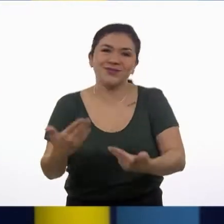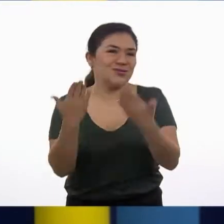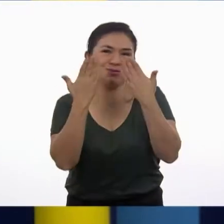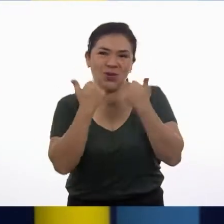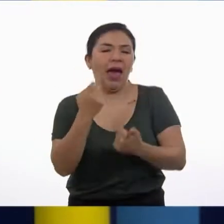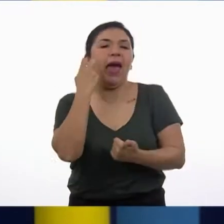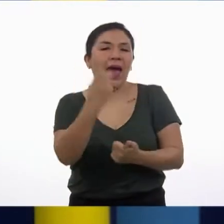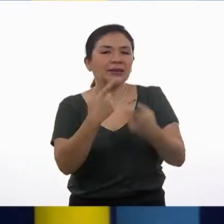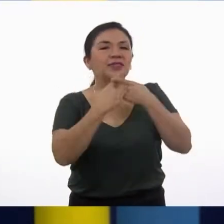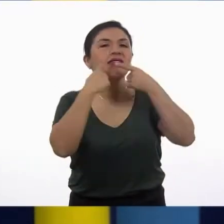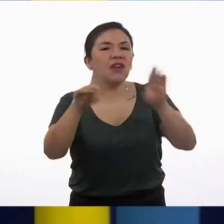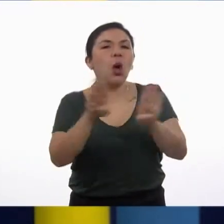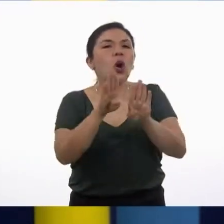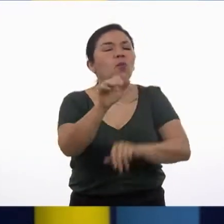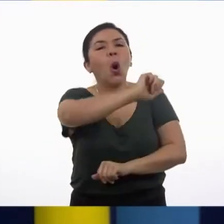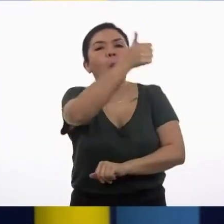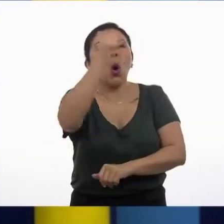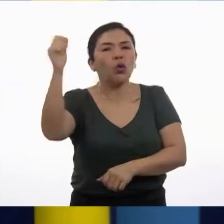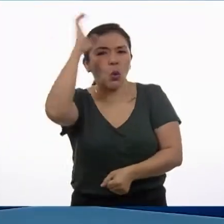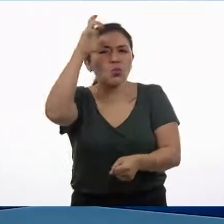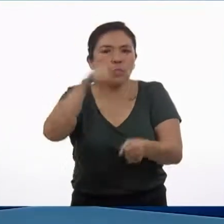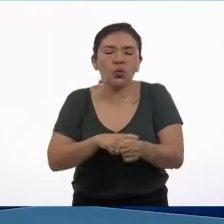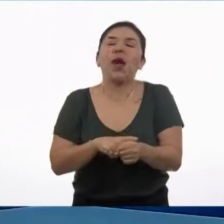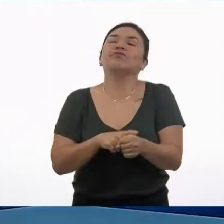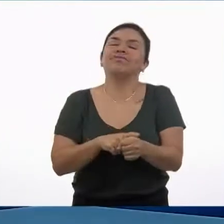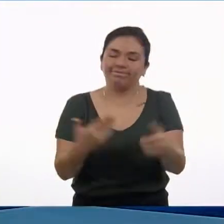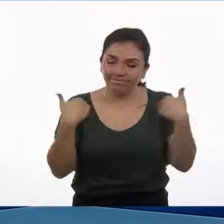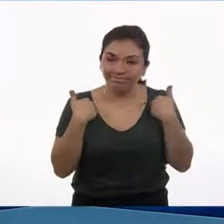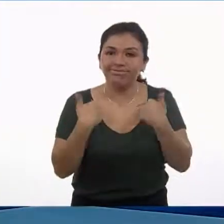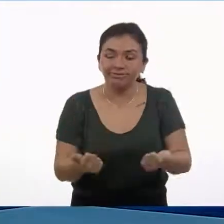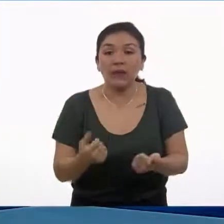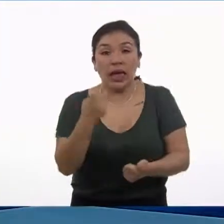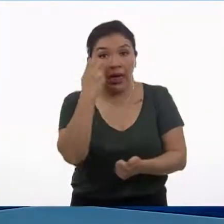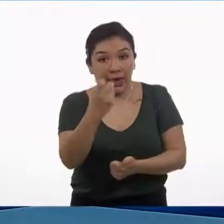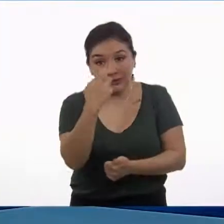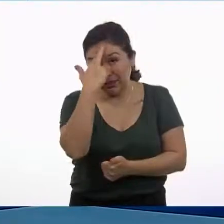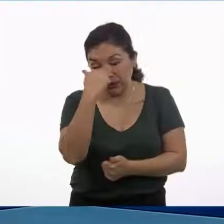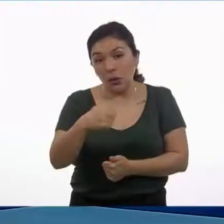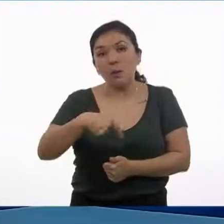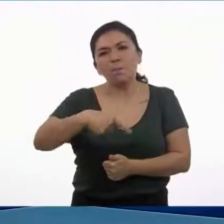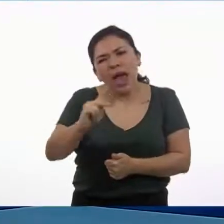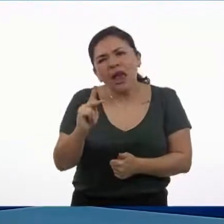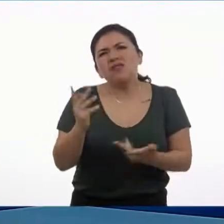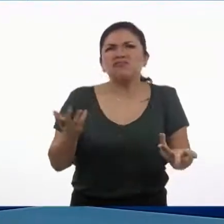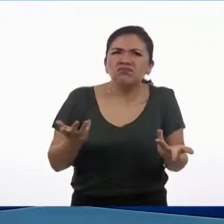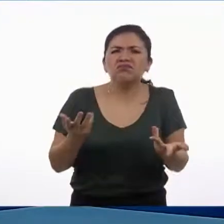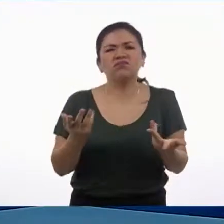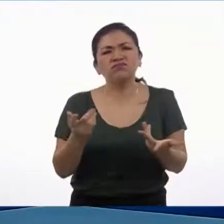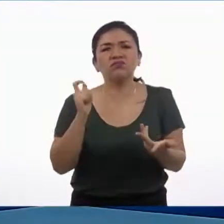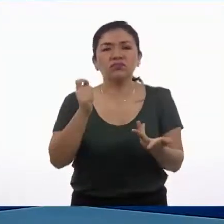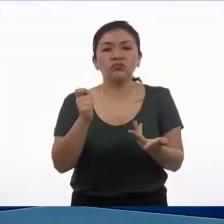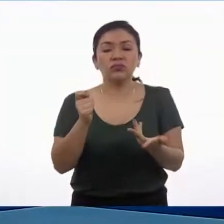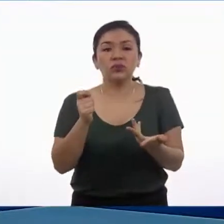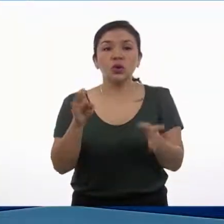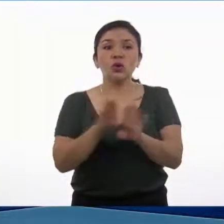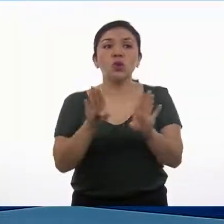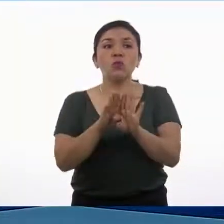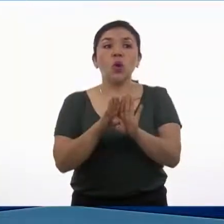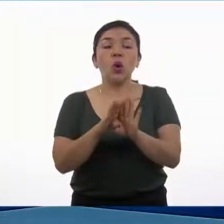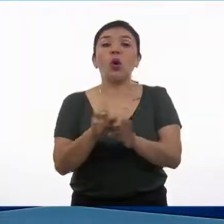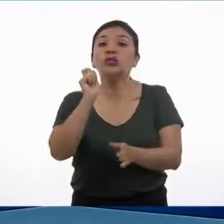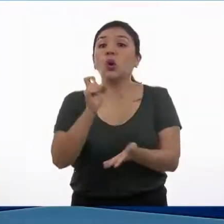una diferencia con las otras civilizaciones. Así es, aunque dejan de serlo, no deja de ser